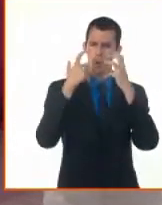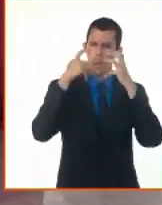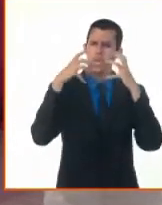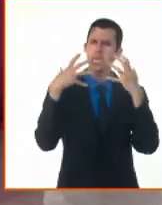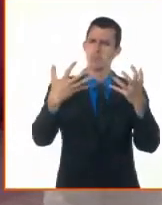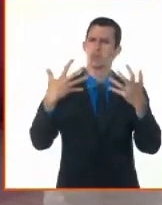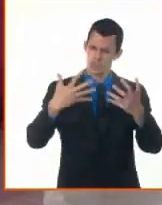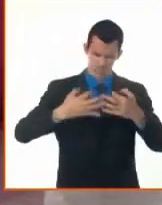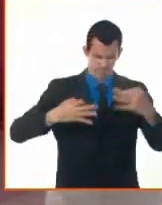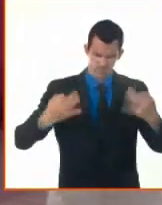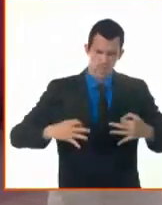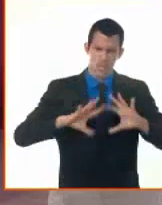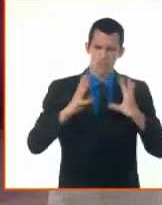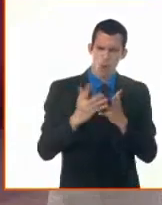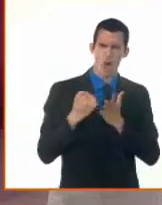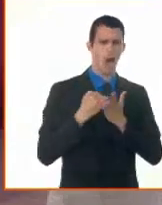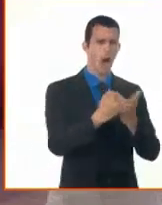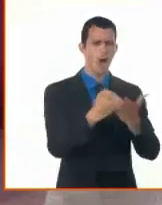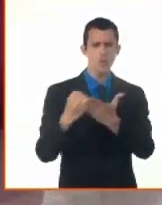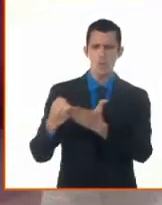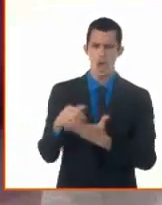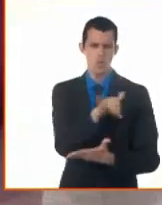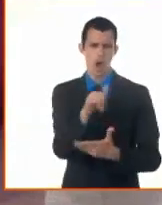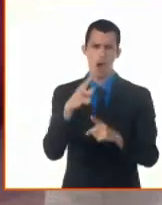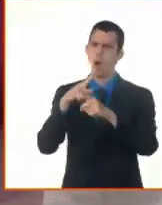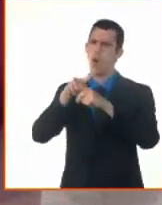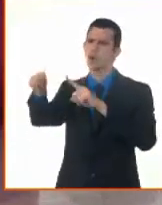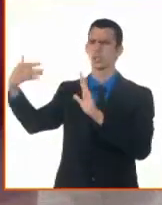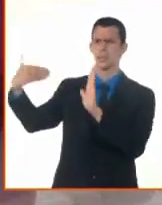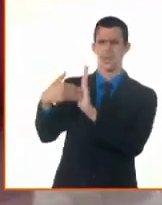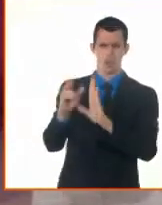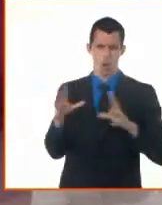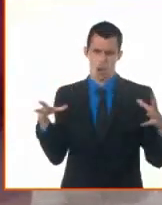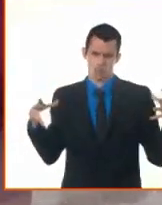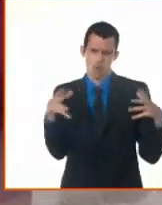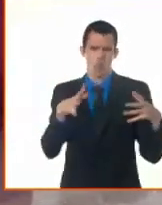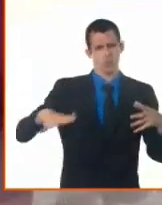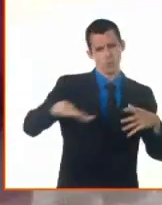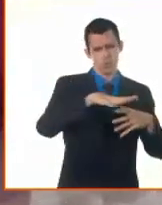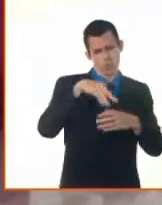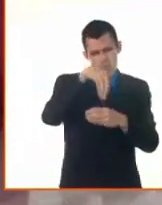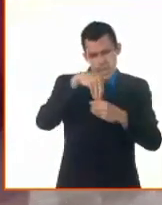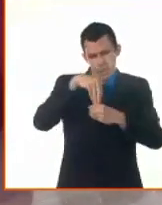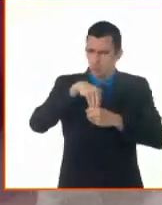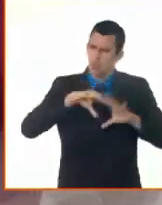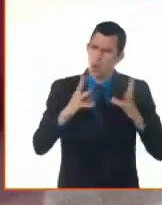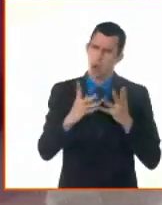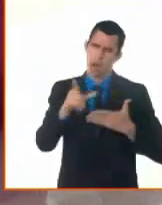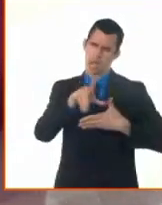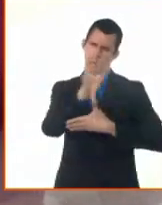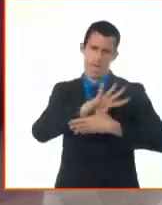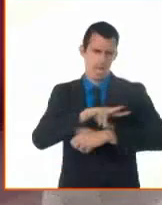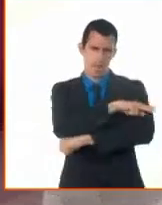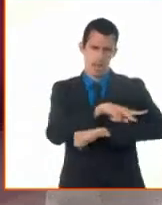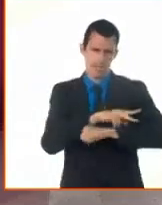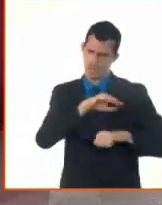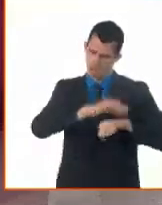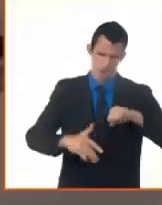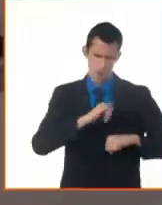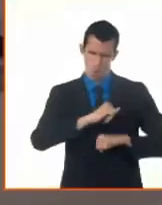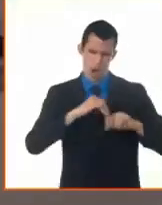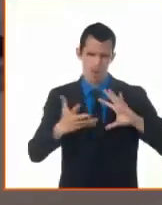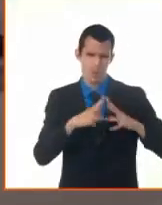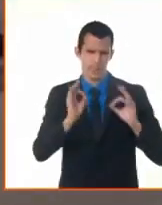la creación digamos de proyectos agrícolas muy clara Esa visión clarísima la visión proyectos